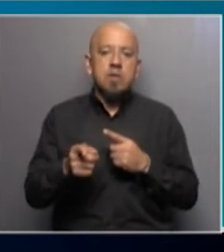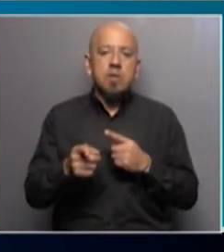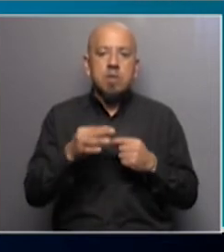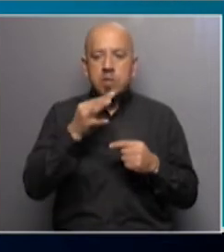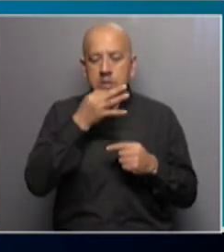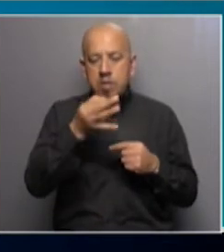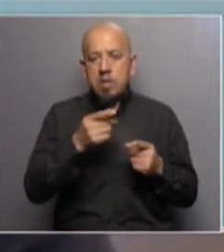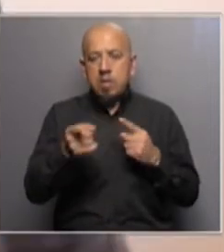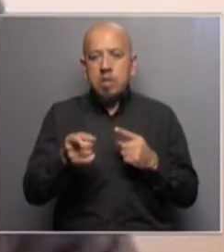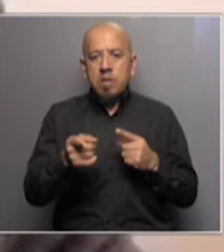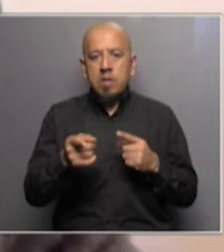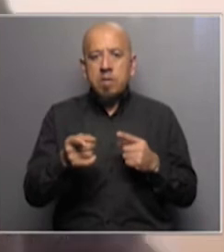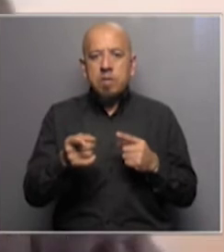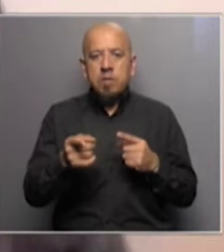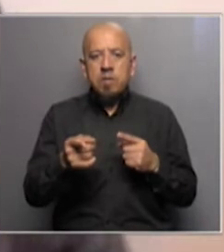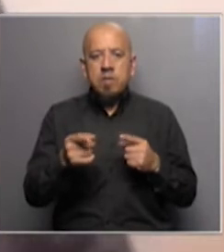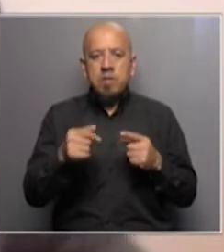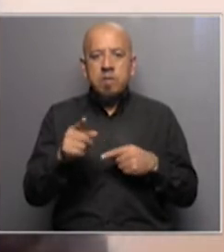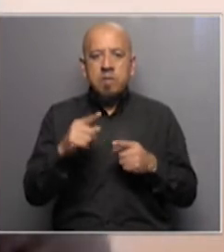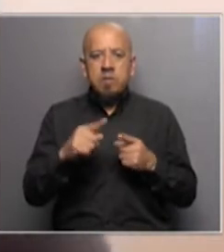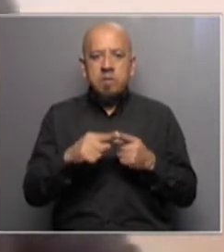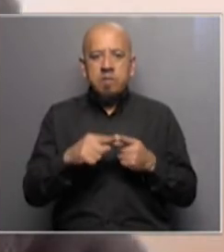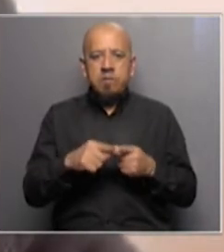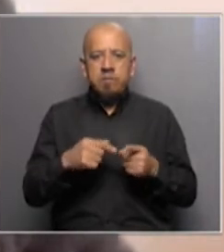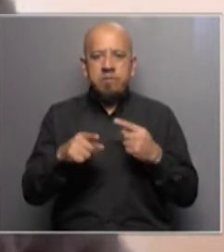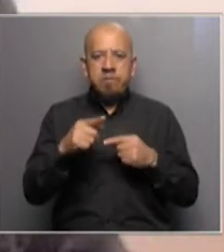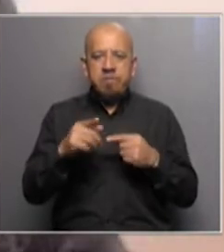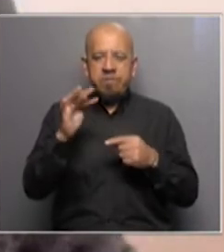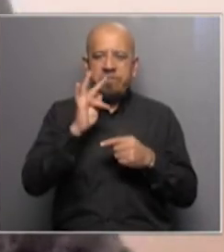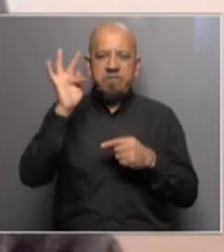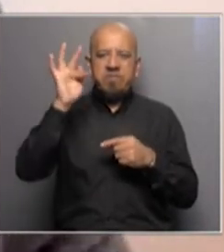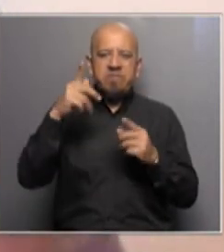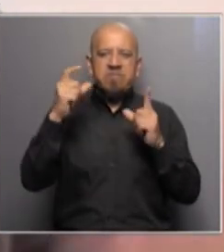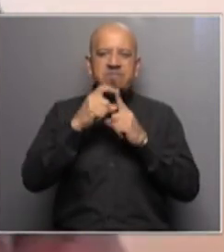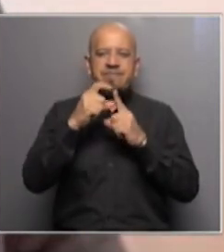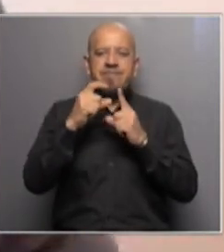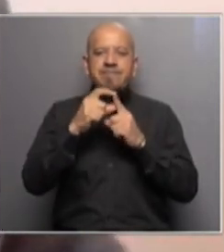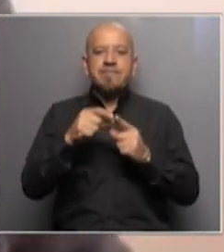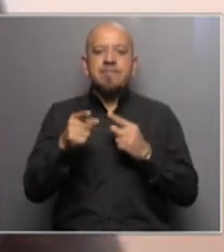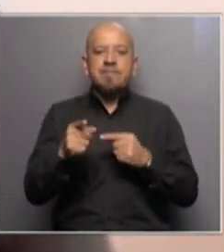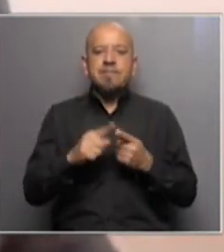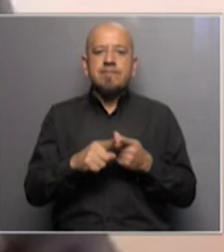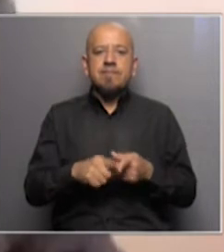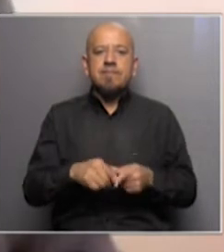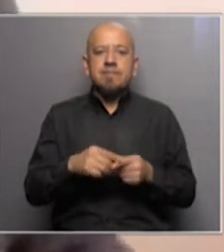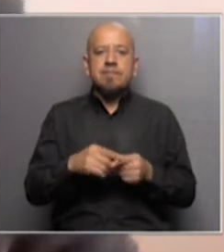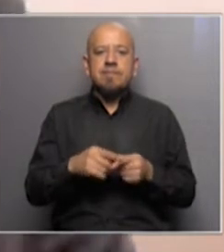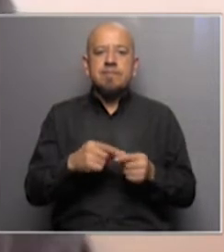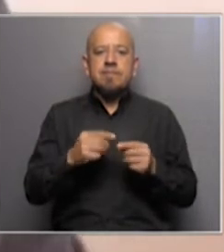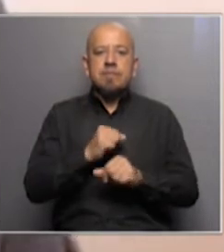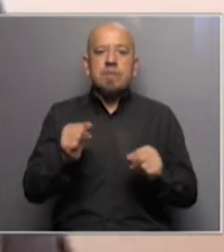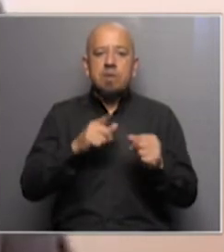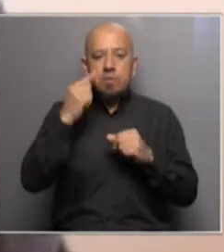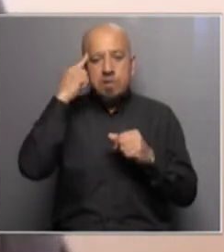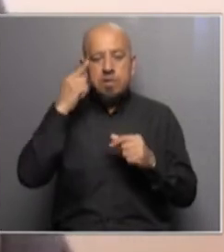antes de la capacidad de anticiparnos a la trayectoria futura del dólar, pero hecha esa aclaración, ¿sí?, que es de orden, podemos